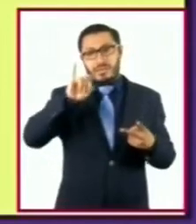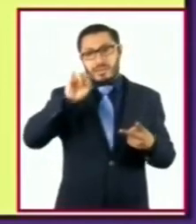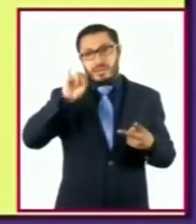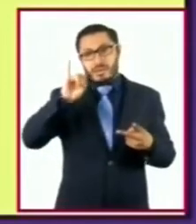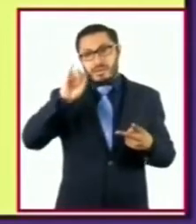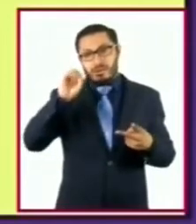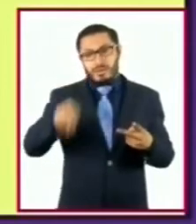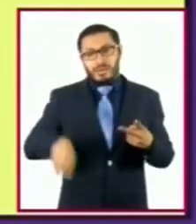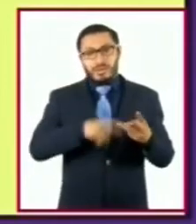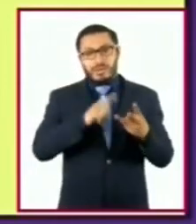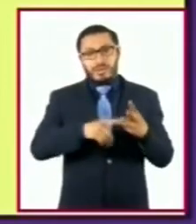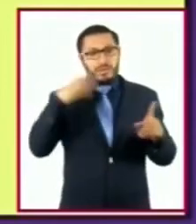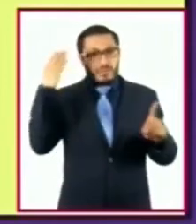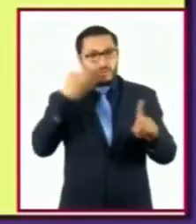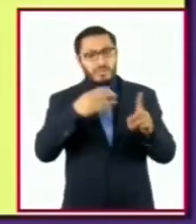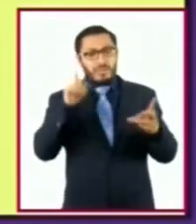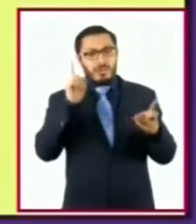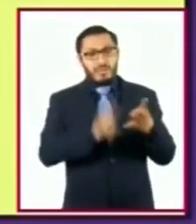y sueños.